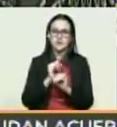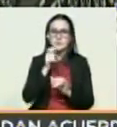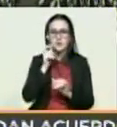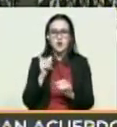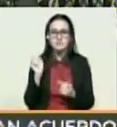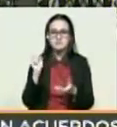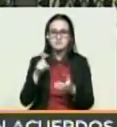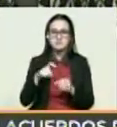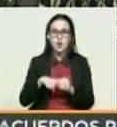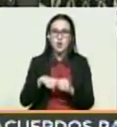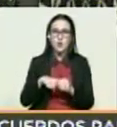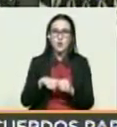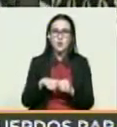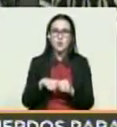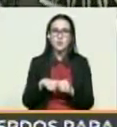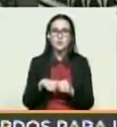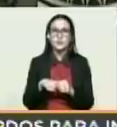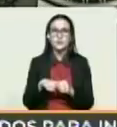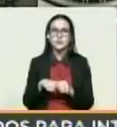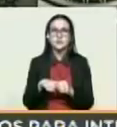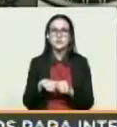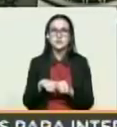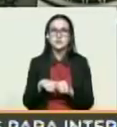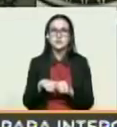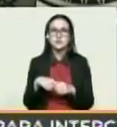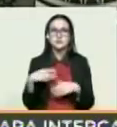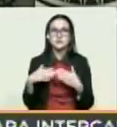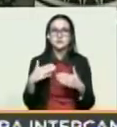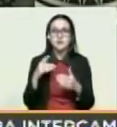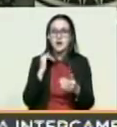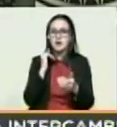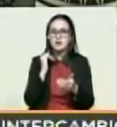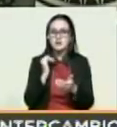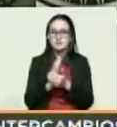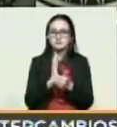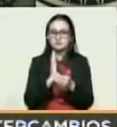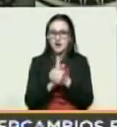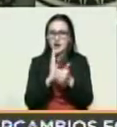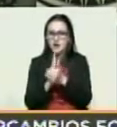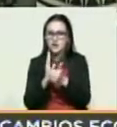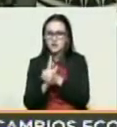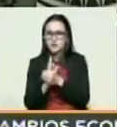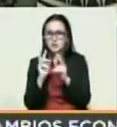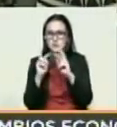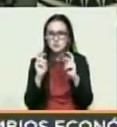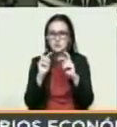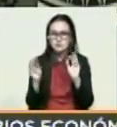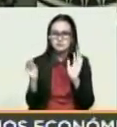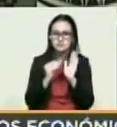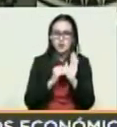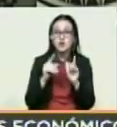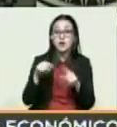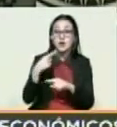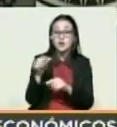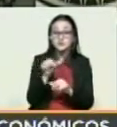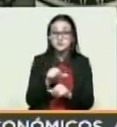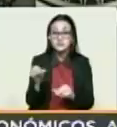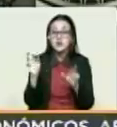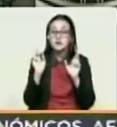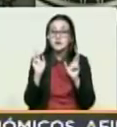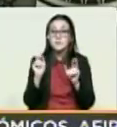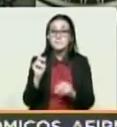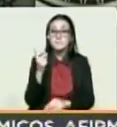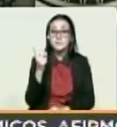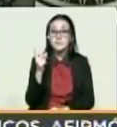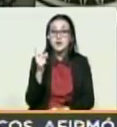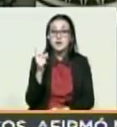puedan ir colocando su postura puedan realizando su registro e igualmente la semana que viene estaremos convocando la primera